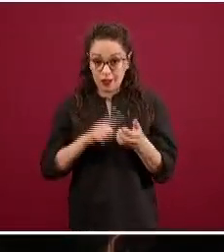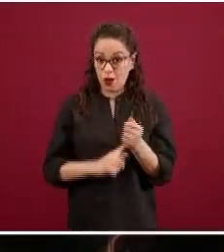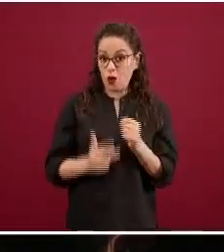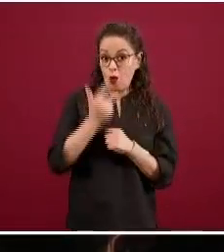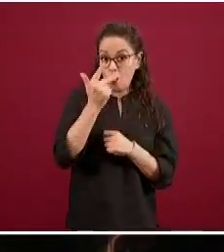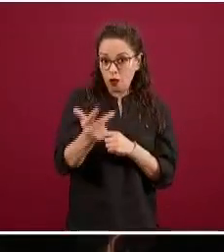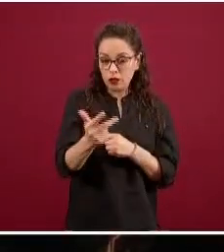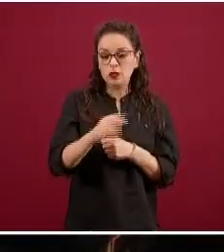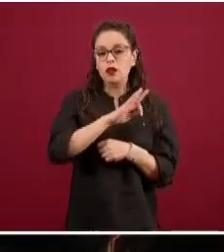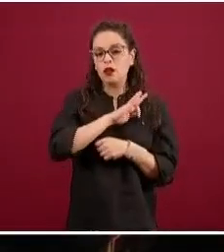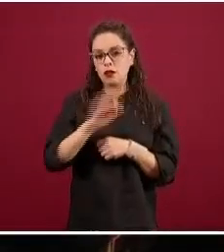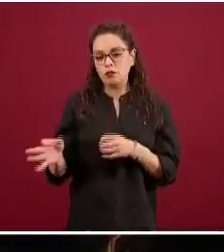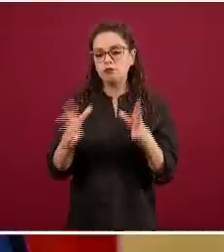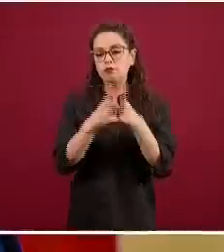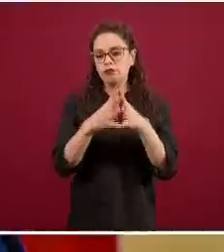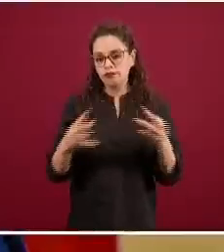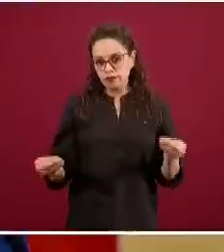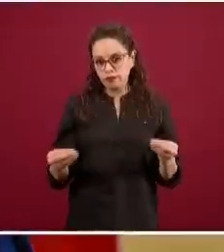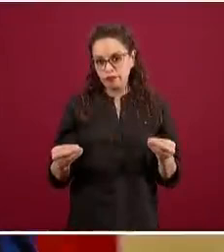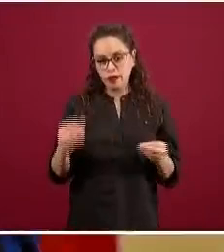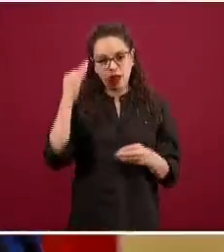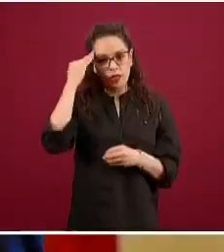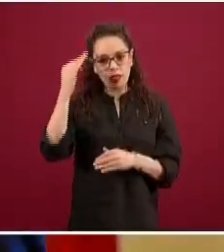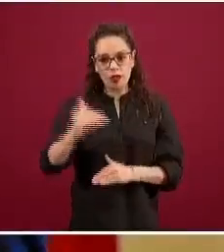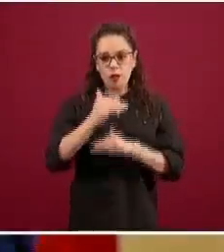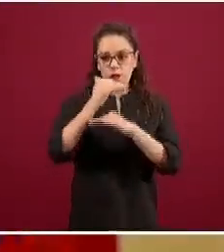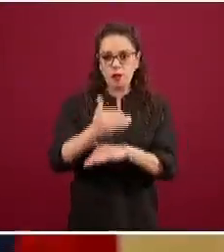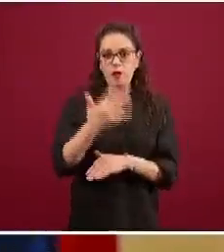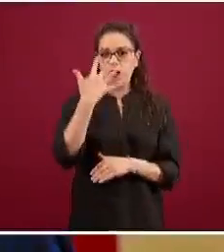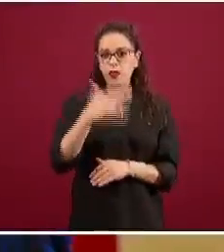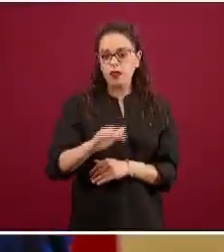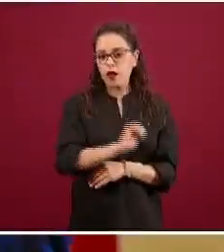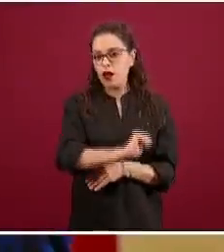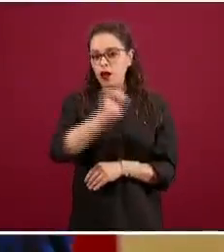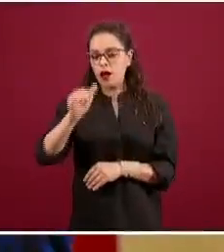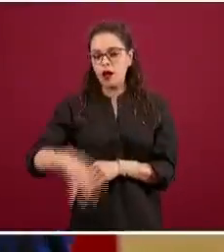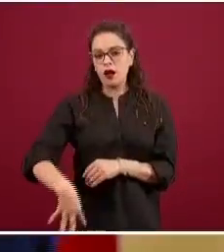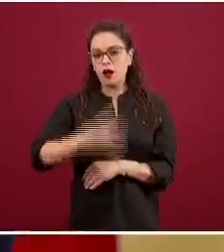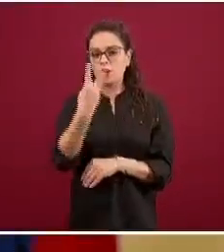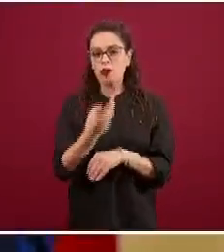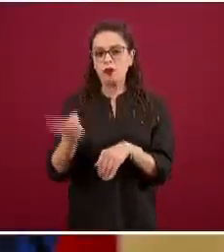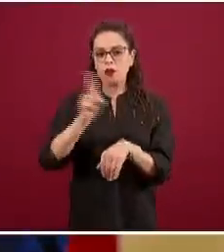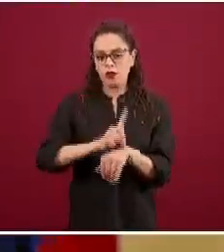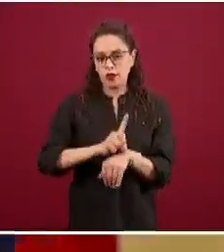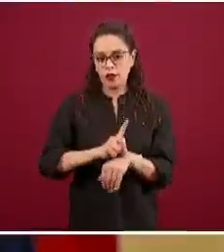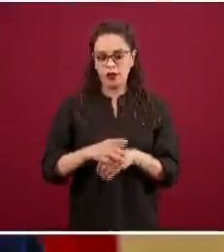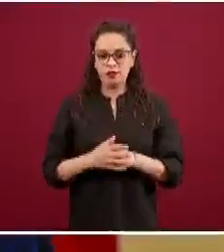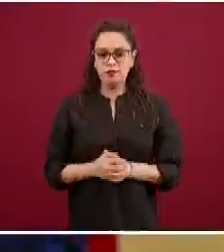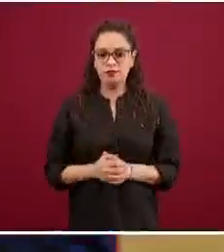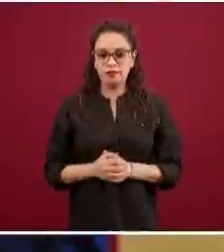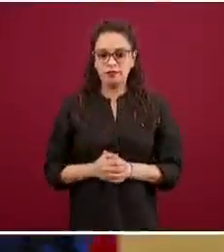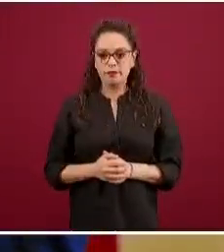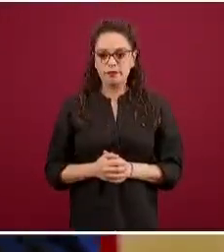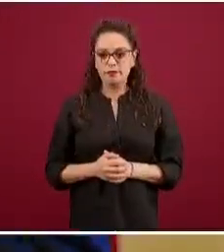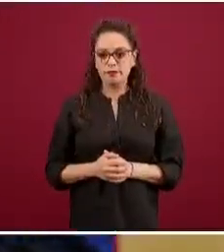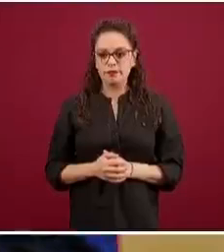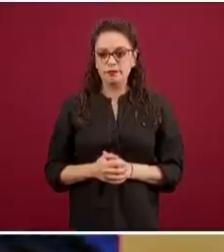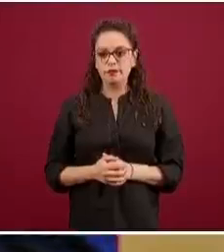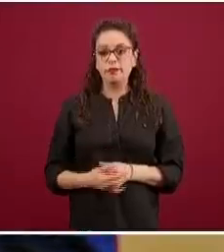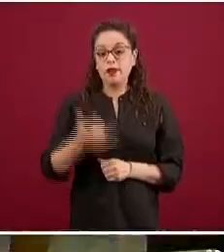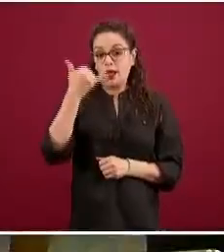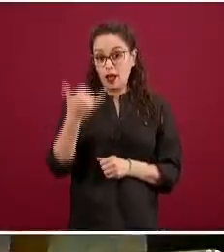recuperar en un lapso de 10 a 14 días, sin que haya secuela, y se va a quedar inmune a la